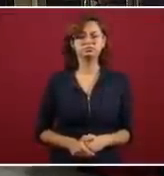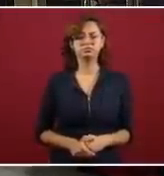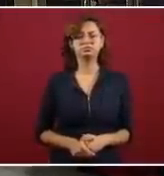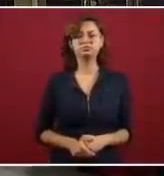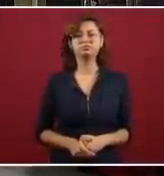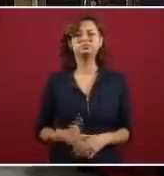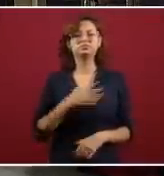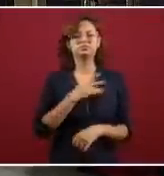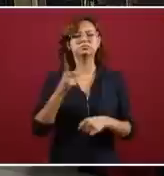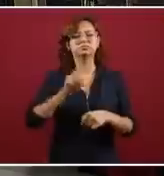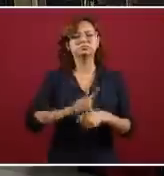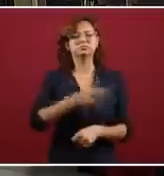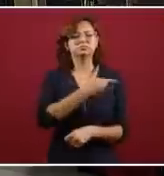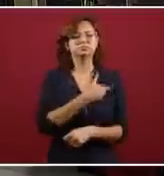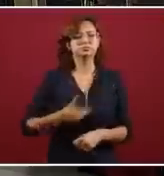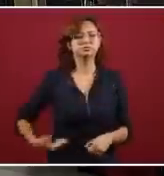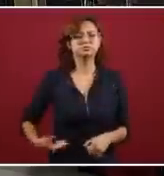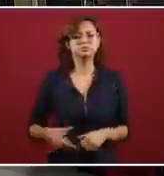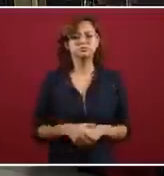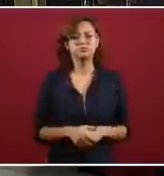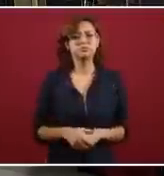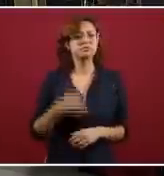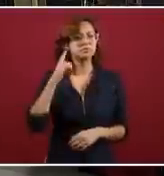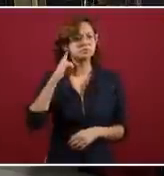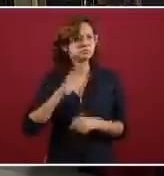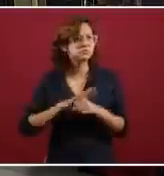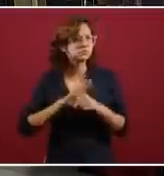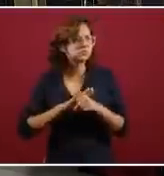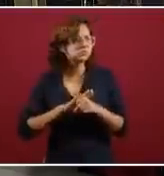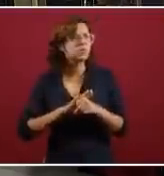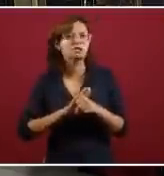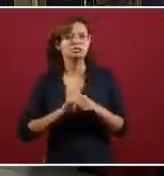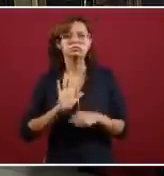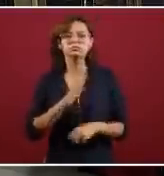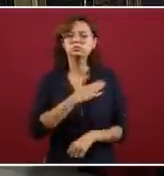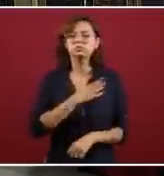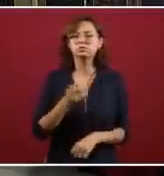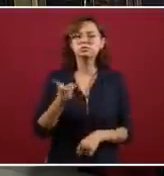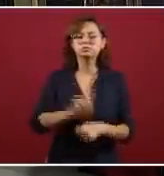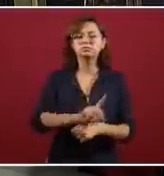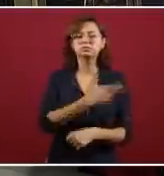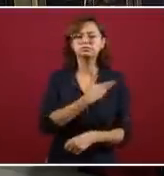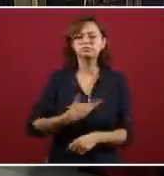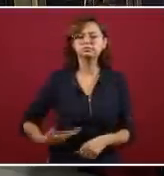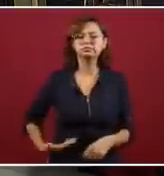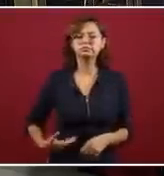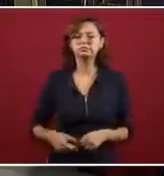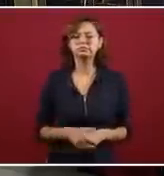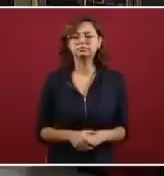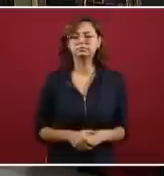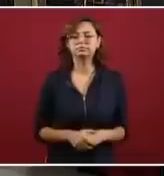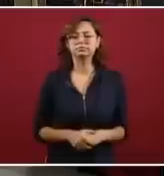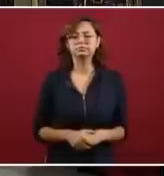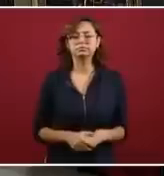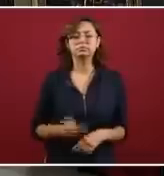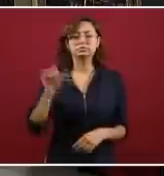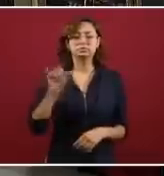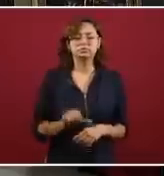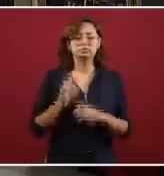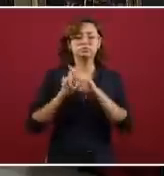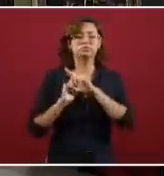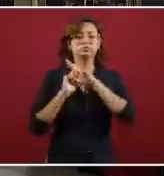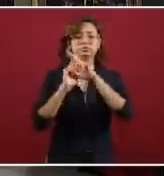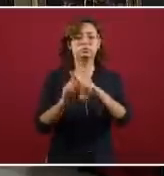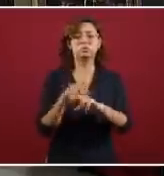Buenos días, señor presidente. ¿Se escuchan? Sí. Buenos días, señor presidente. Justamente el día de hoy se cumplen